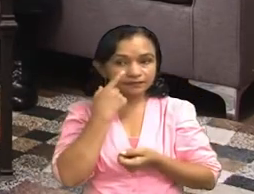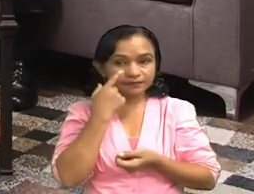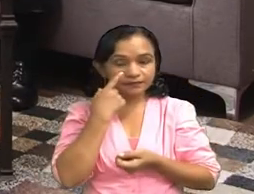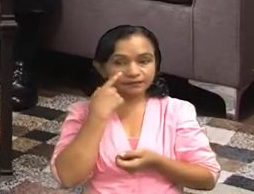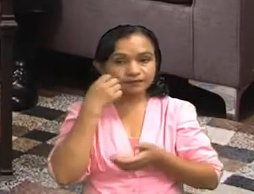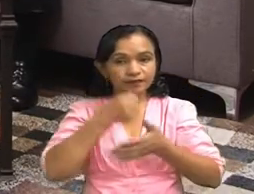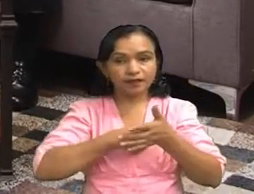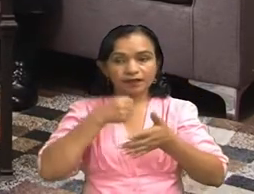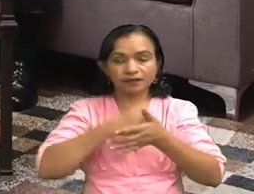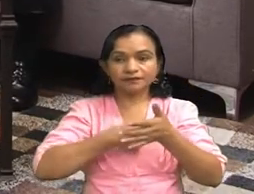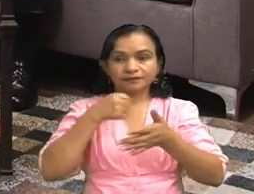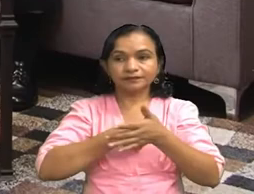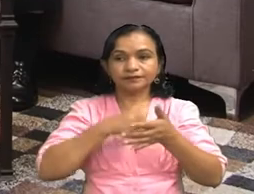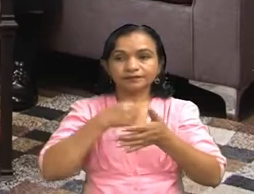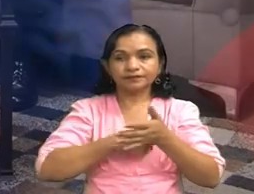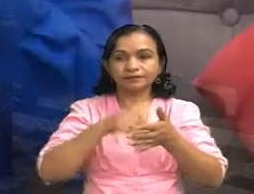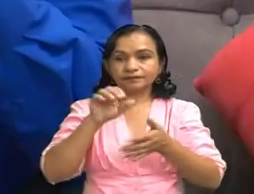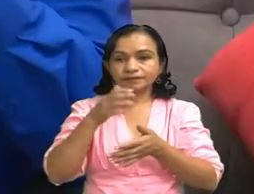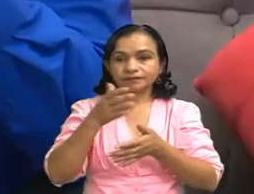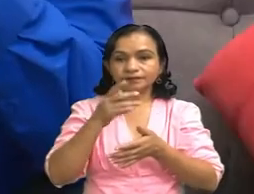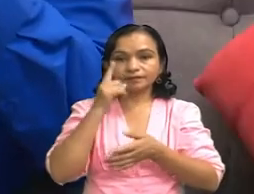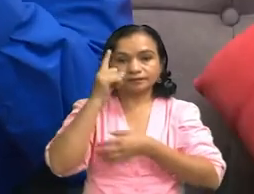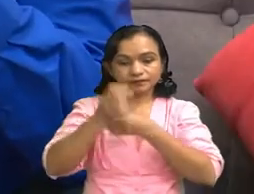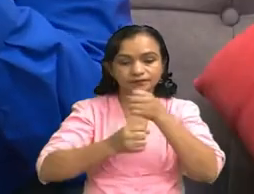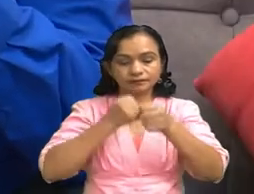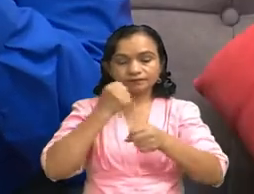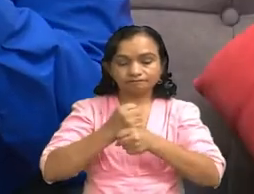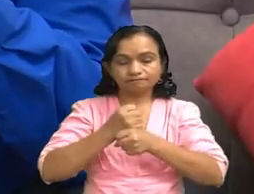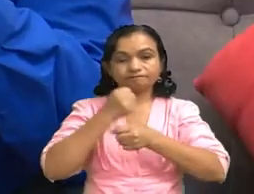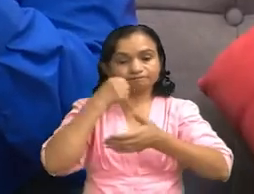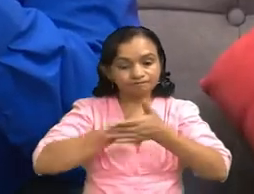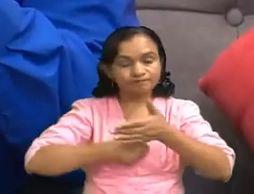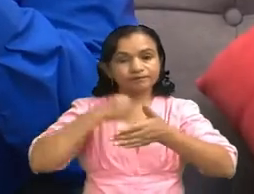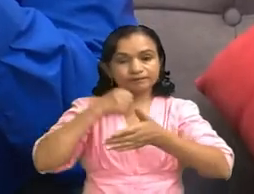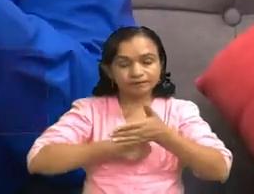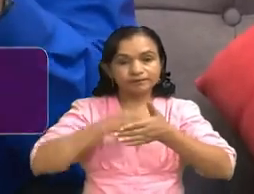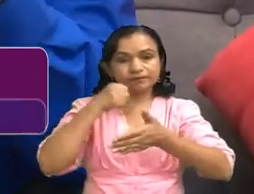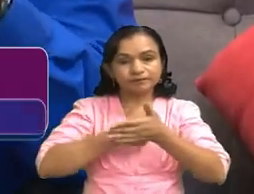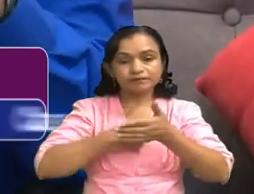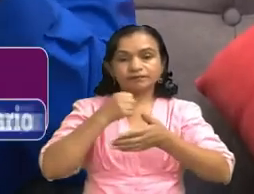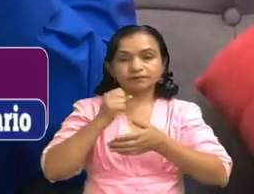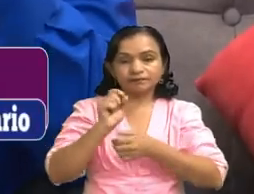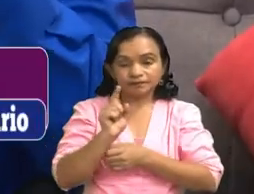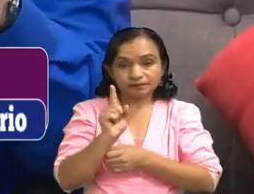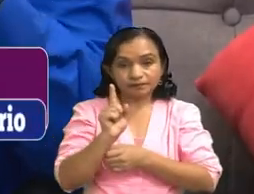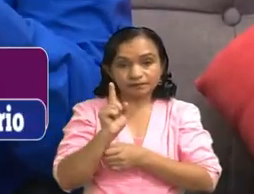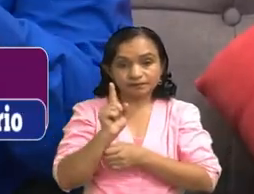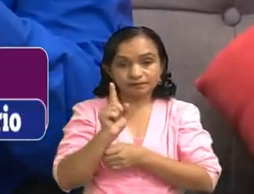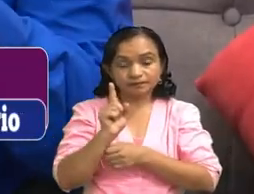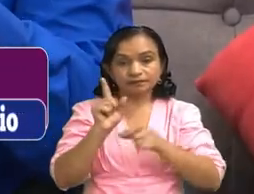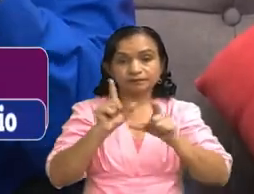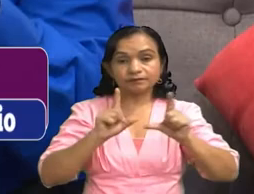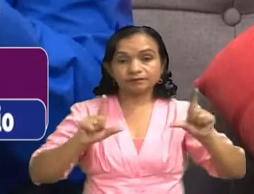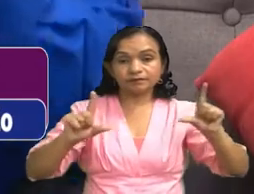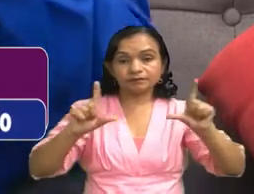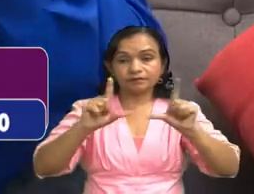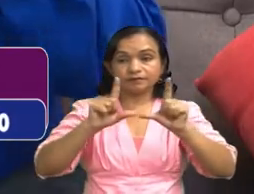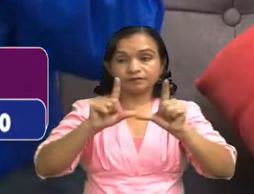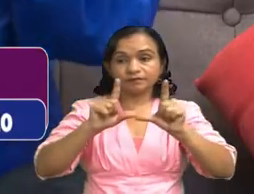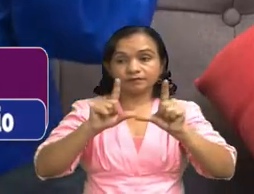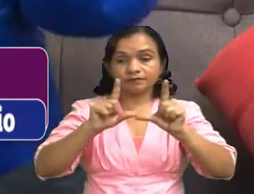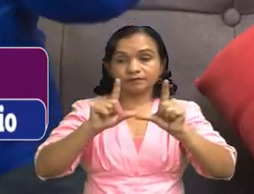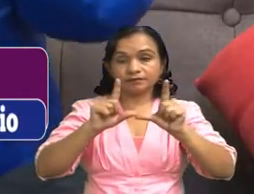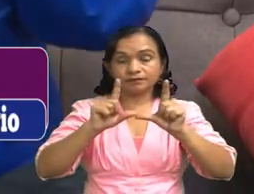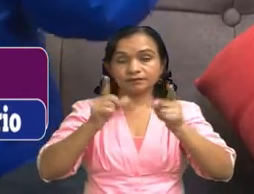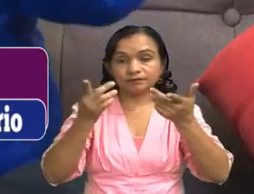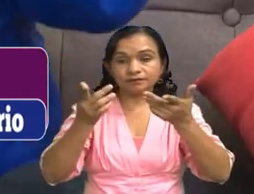un esfuerzo aproximadamente de un año. Ok. Es el primer territorio libre de brucelosis